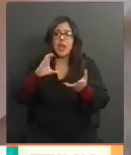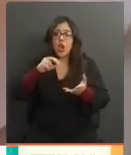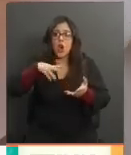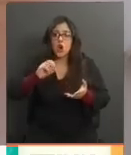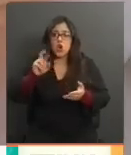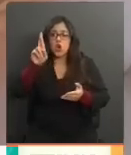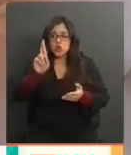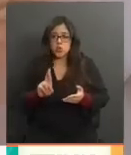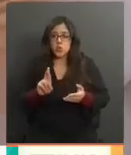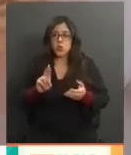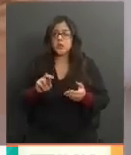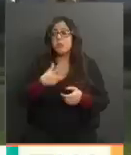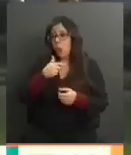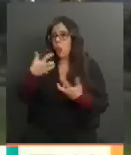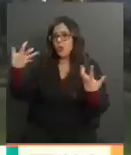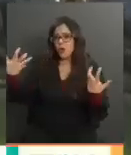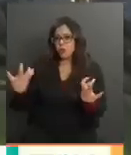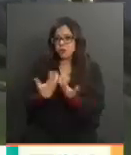20 barritas.